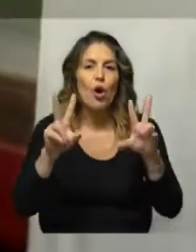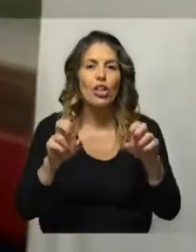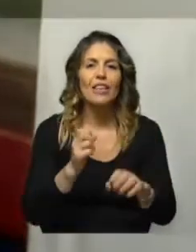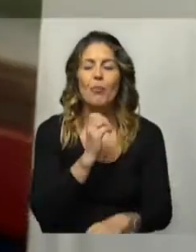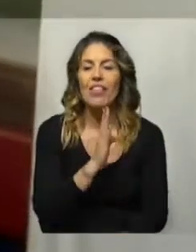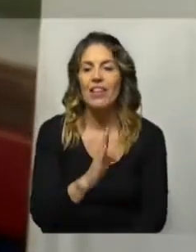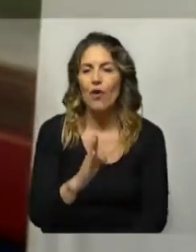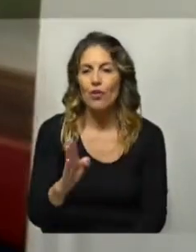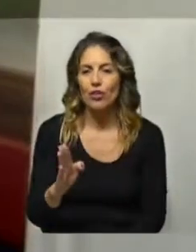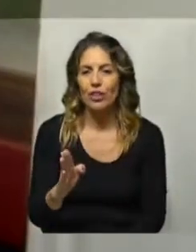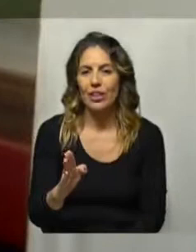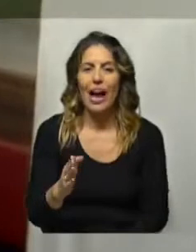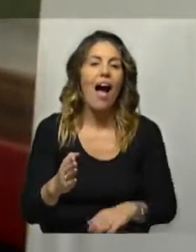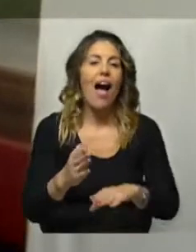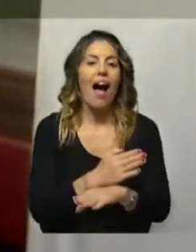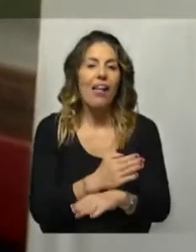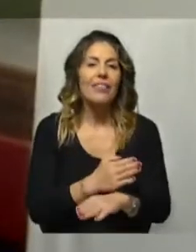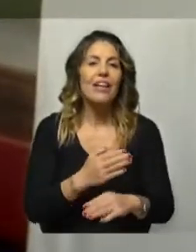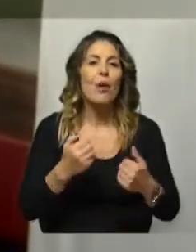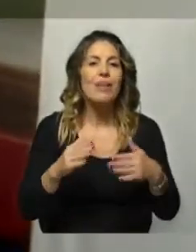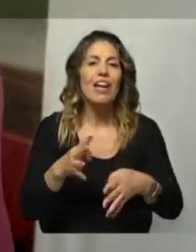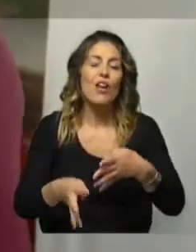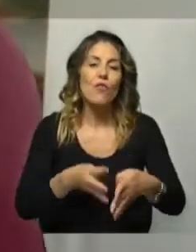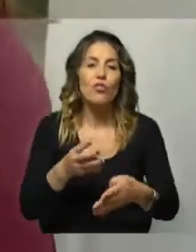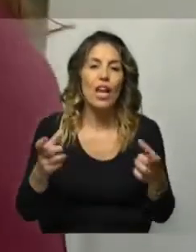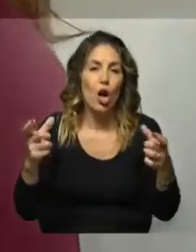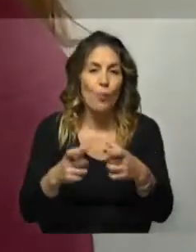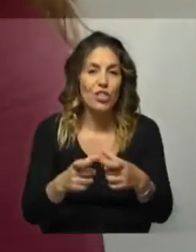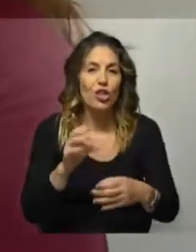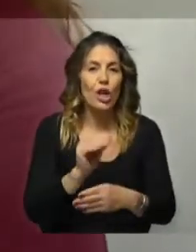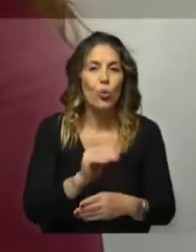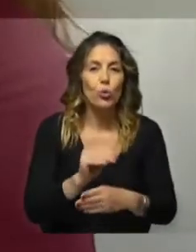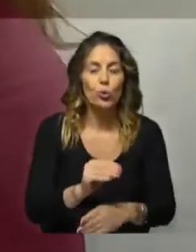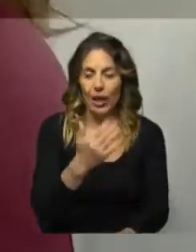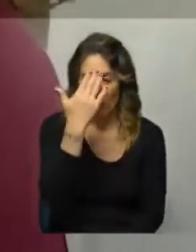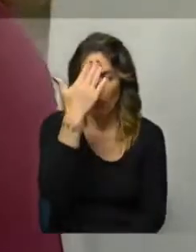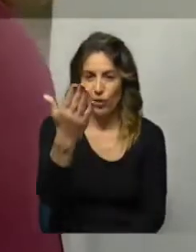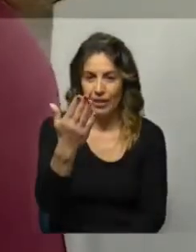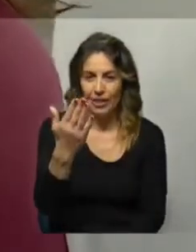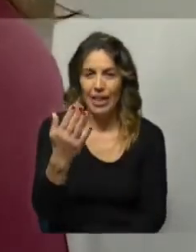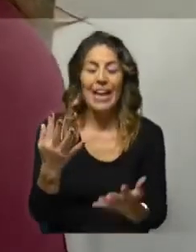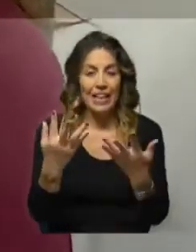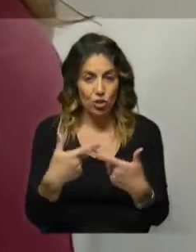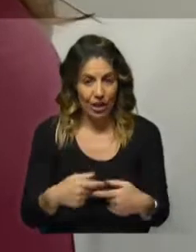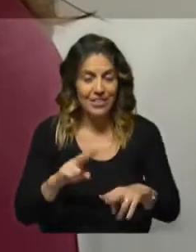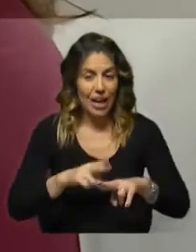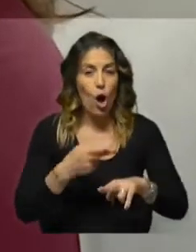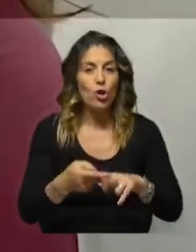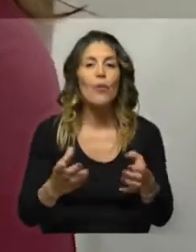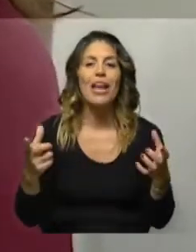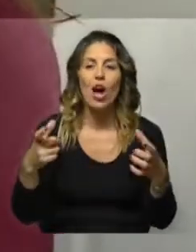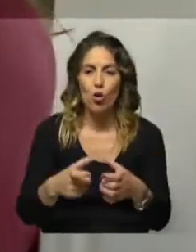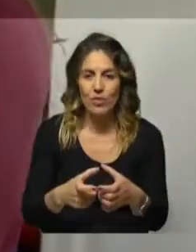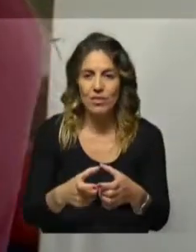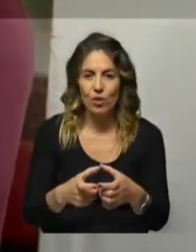biblioteca antes de que empezara a funcionar la Comisión de Cultura en el Frente Amplio, que se reorganizara la comisión,